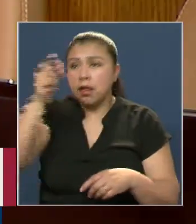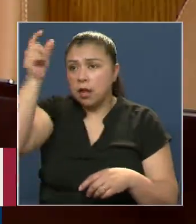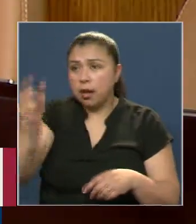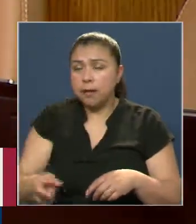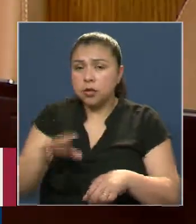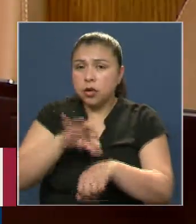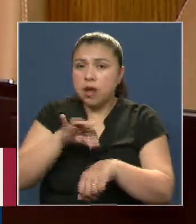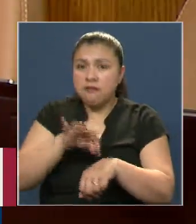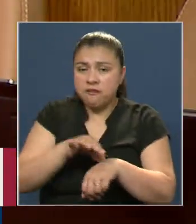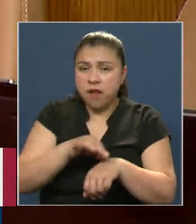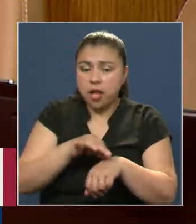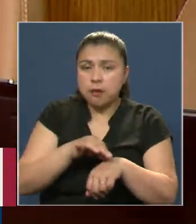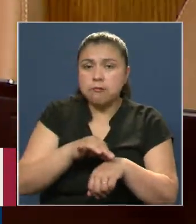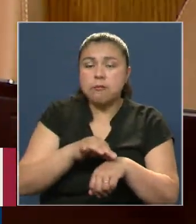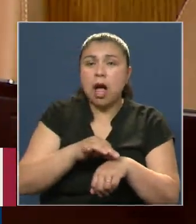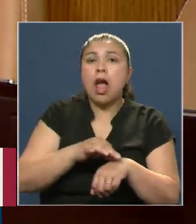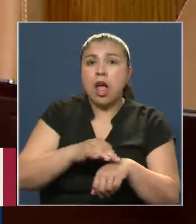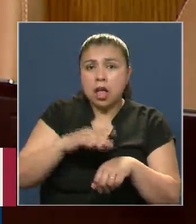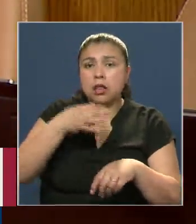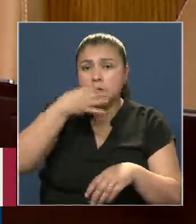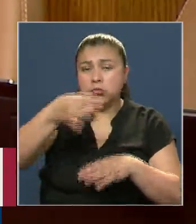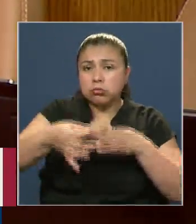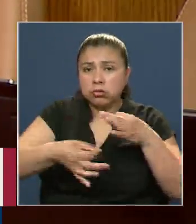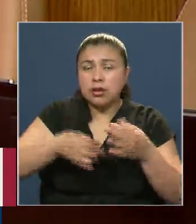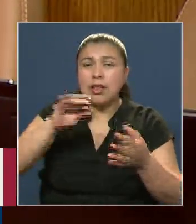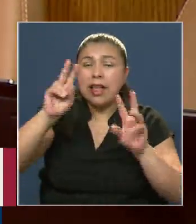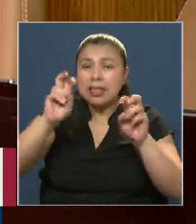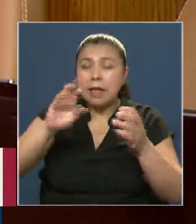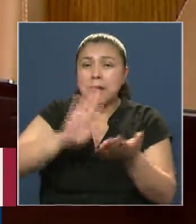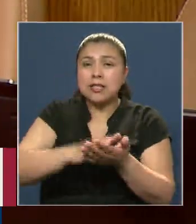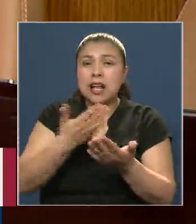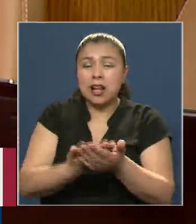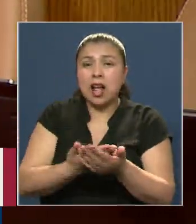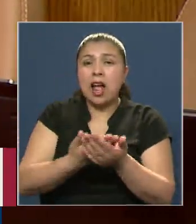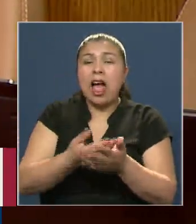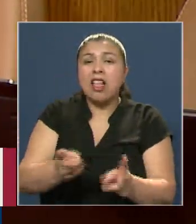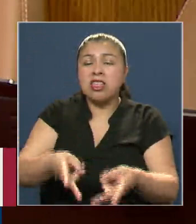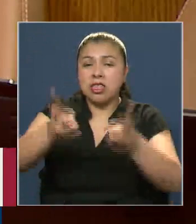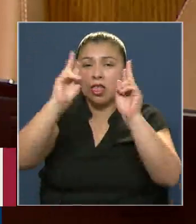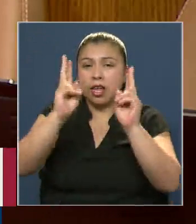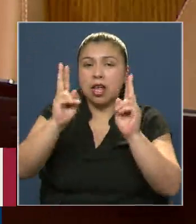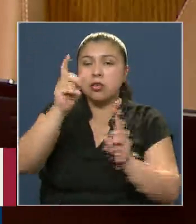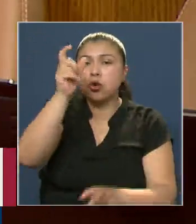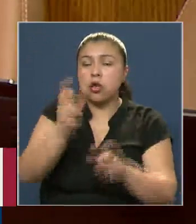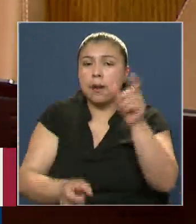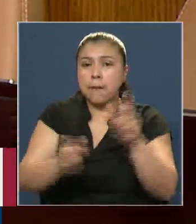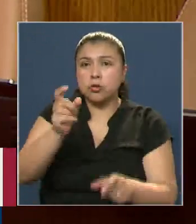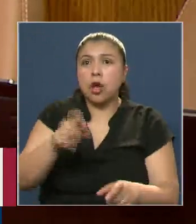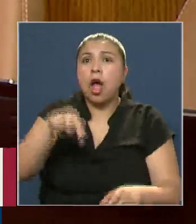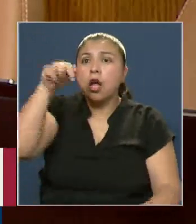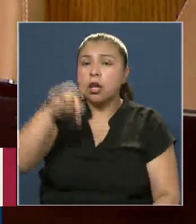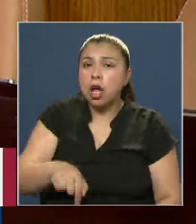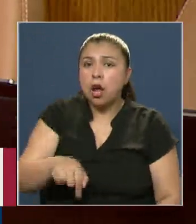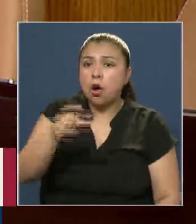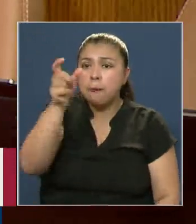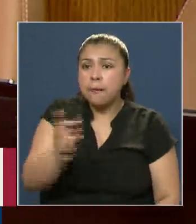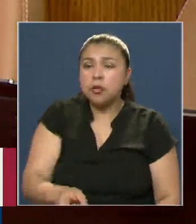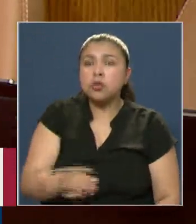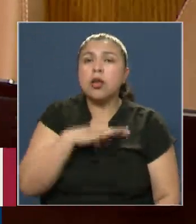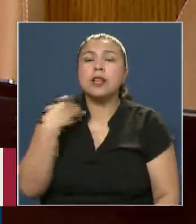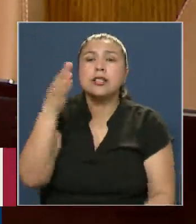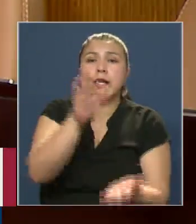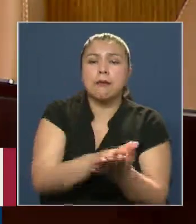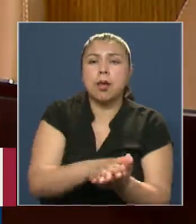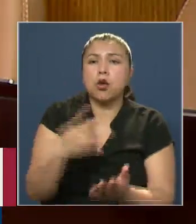pacientes, estamos hablando de la salud. Estamos hablando de los derechos de personas que hoy se mueren en las urgencias